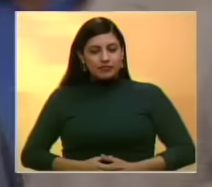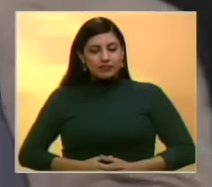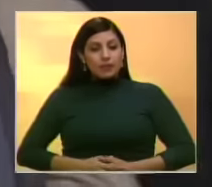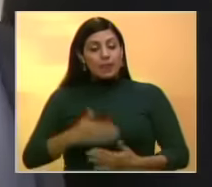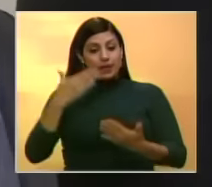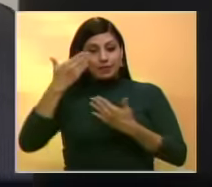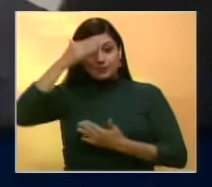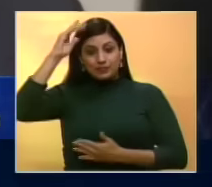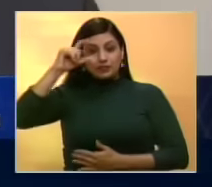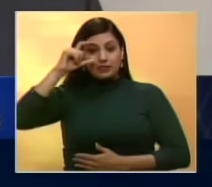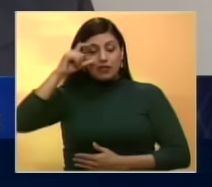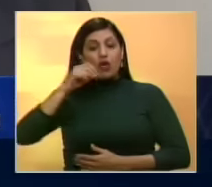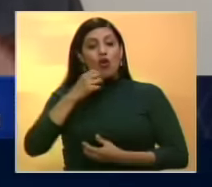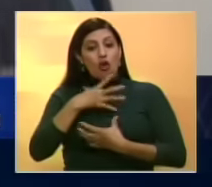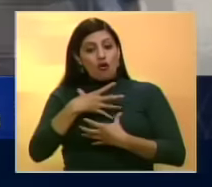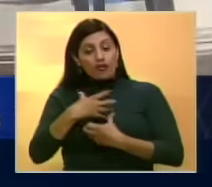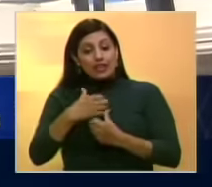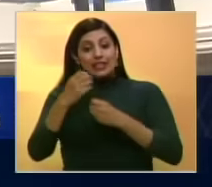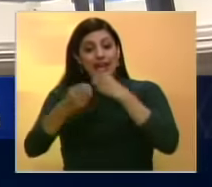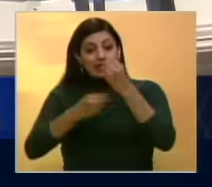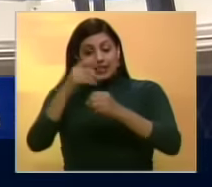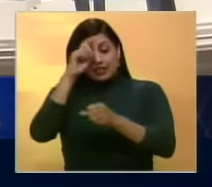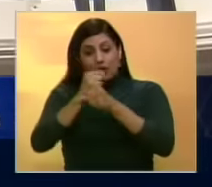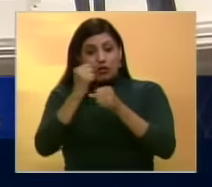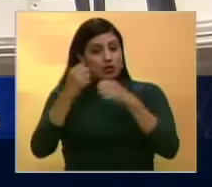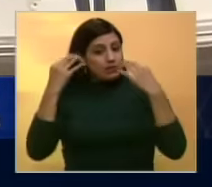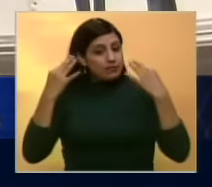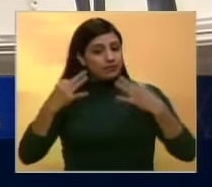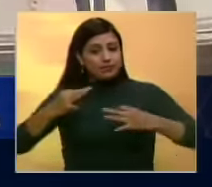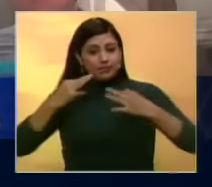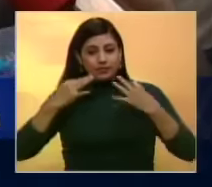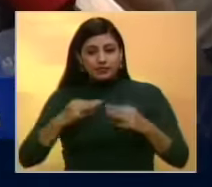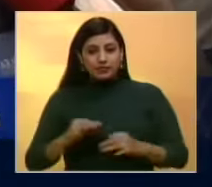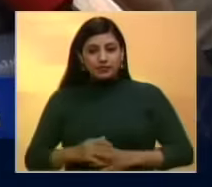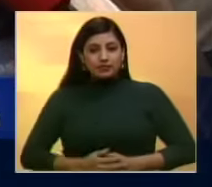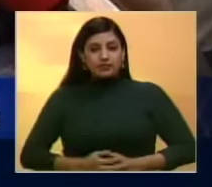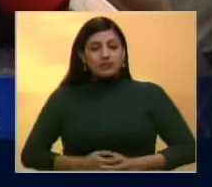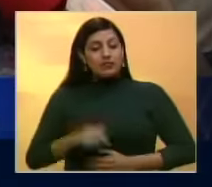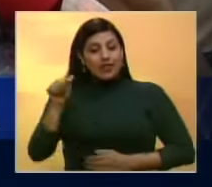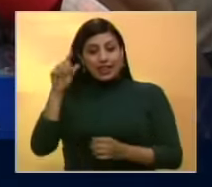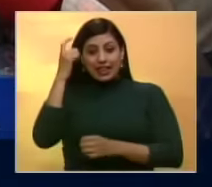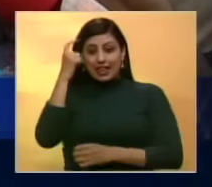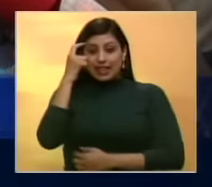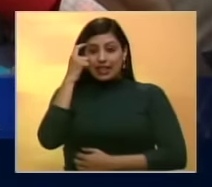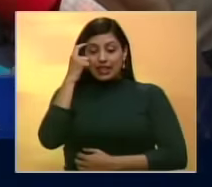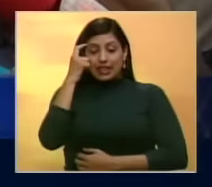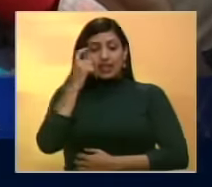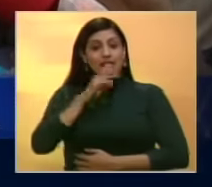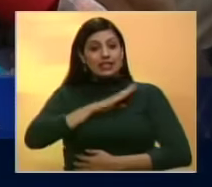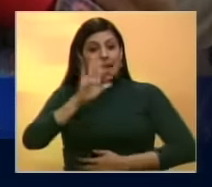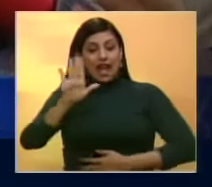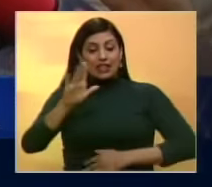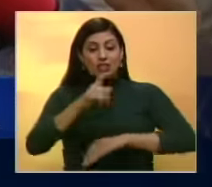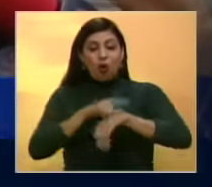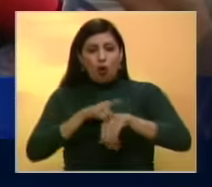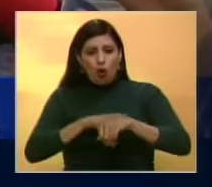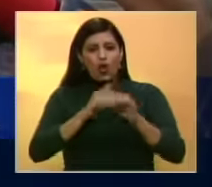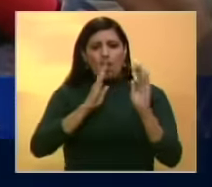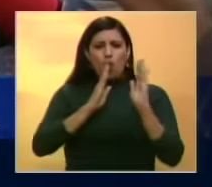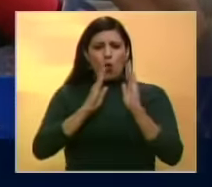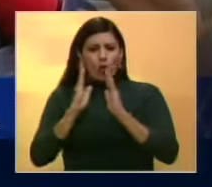ramosch Confía en que el acto transcurra con total normalidad esta sesión en cuanto a la hora en cuanto